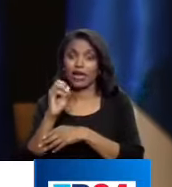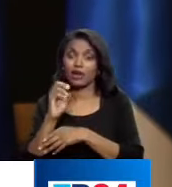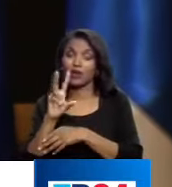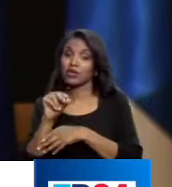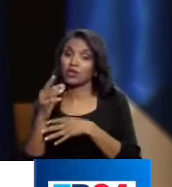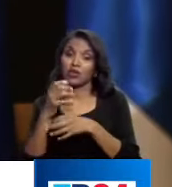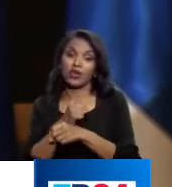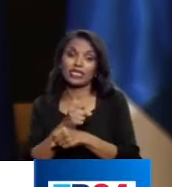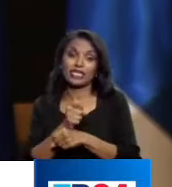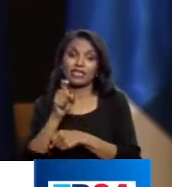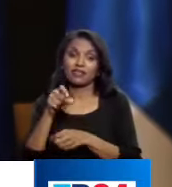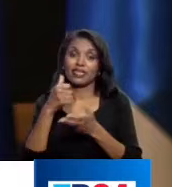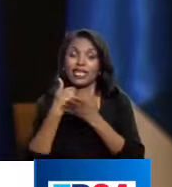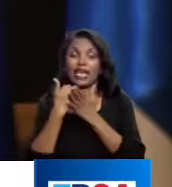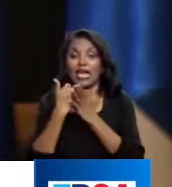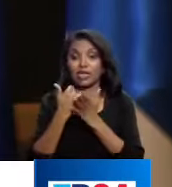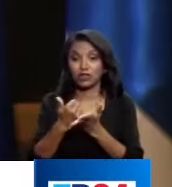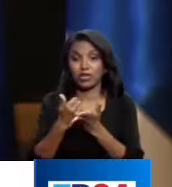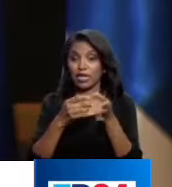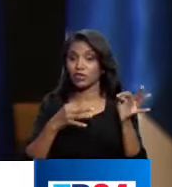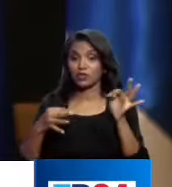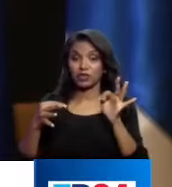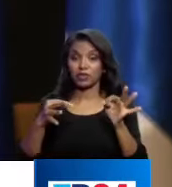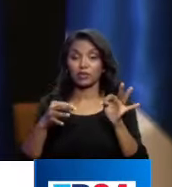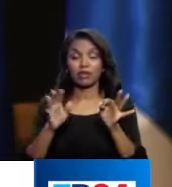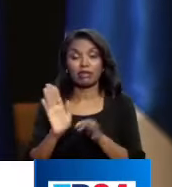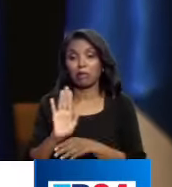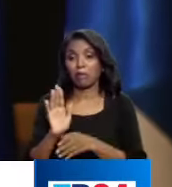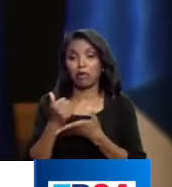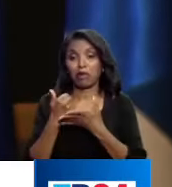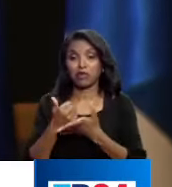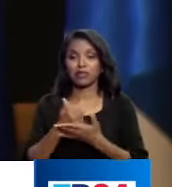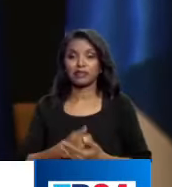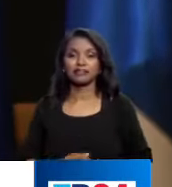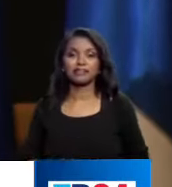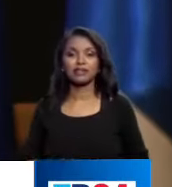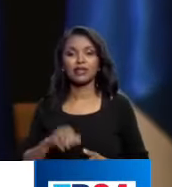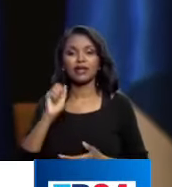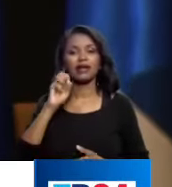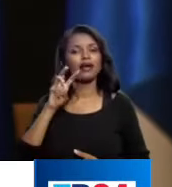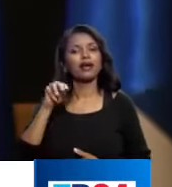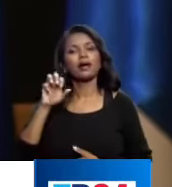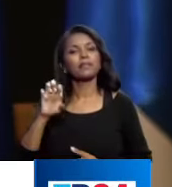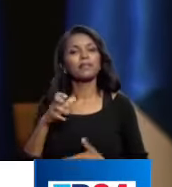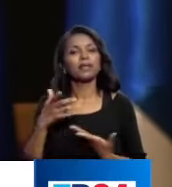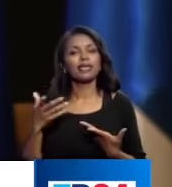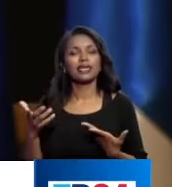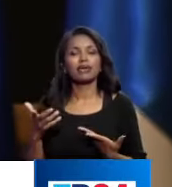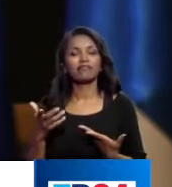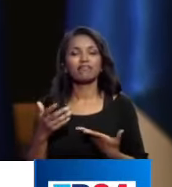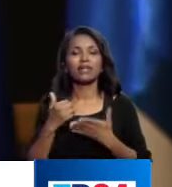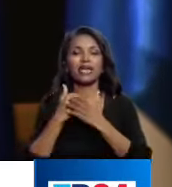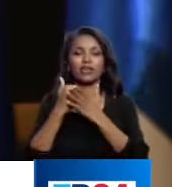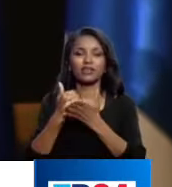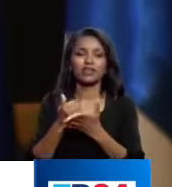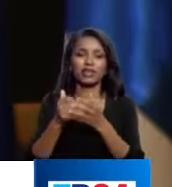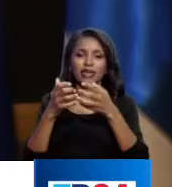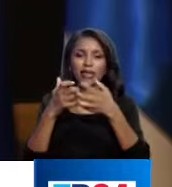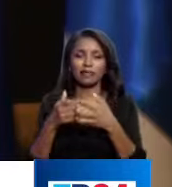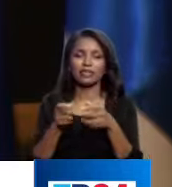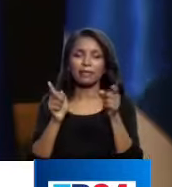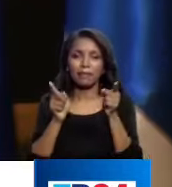hacen. Deberían ayudar al sector turismo y no lo hacen. ¿Para qué están las AMPYME? Para ayudar a los pequeños y